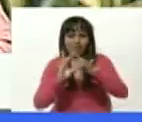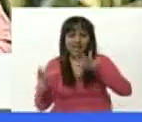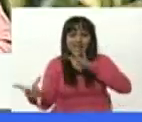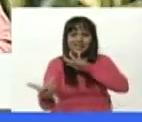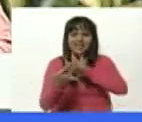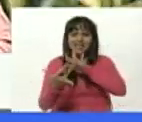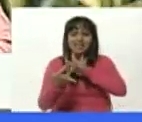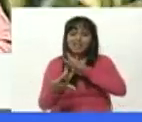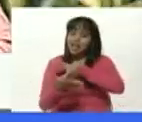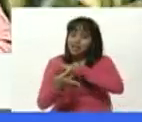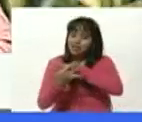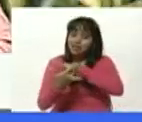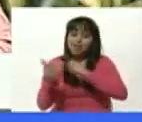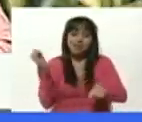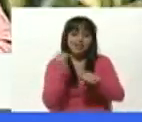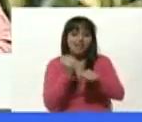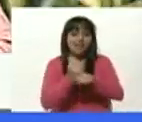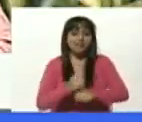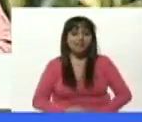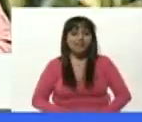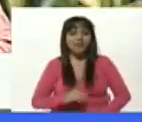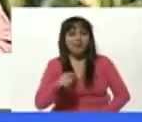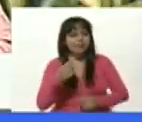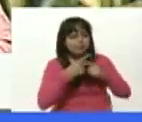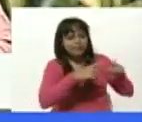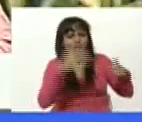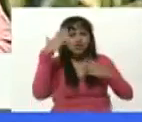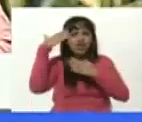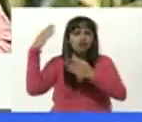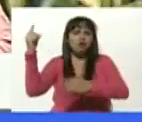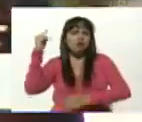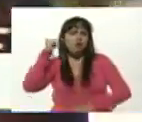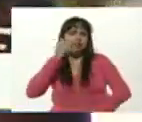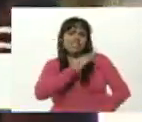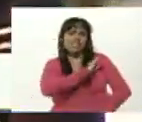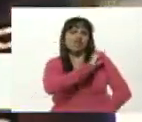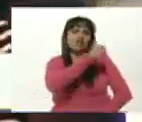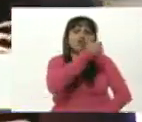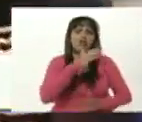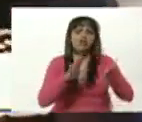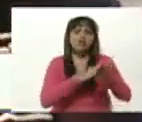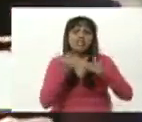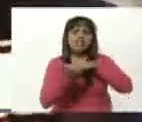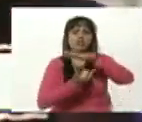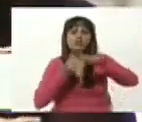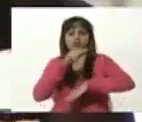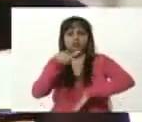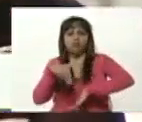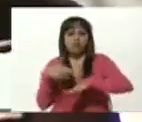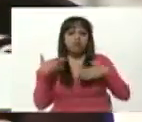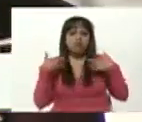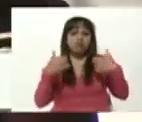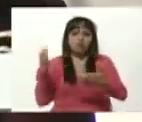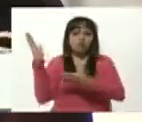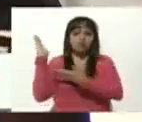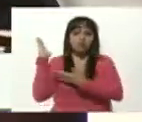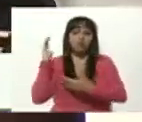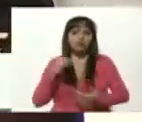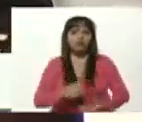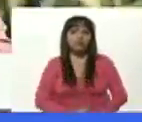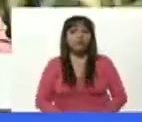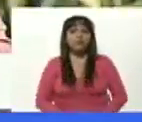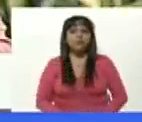producción. También saludo a Samalia Carolina Suárez Gutiérrez, directora general del Instituto Nacional de Salud